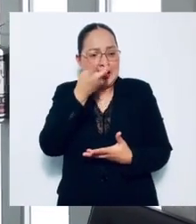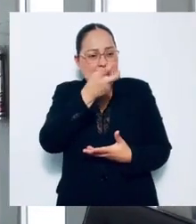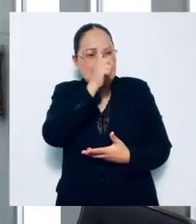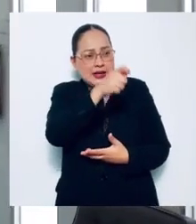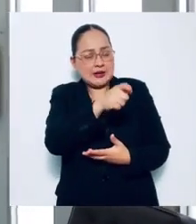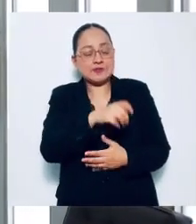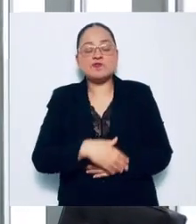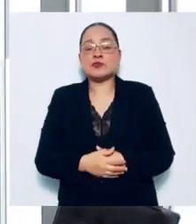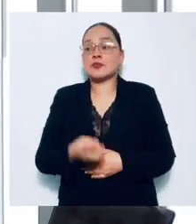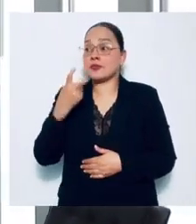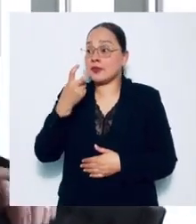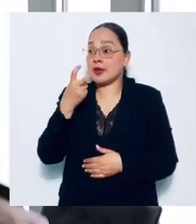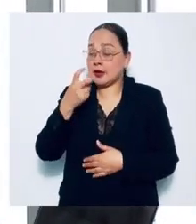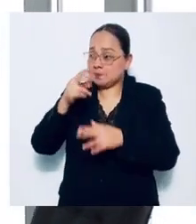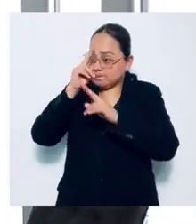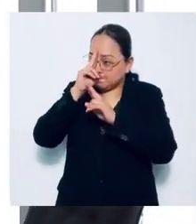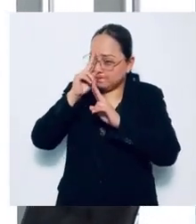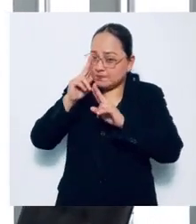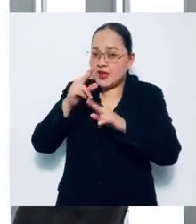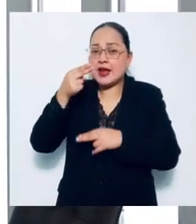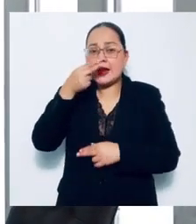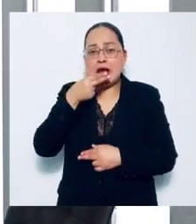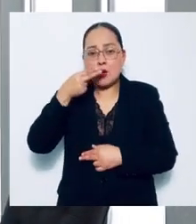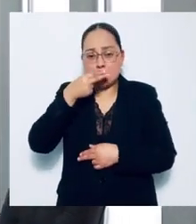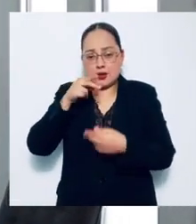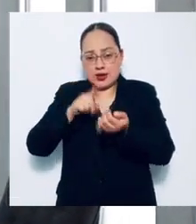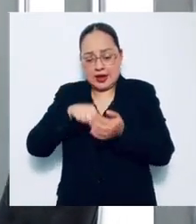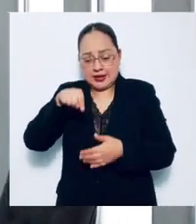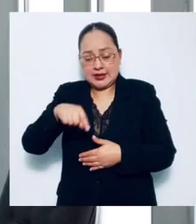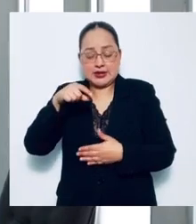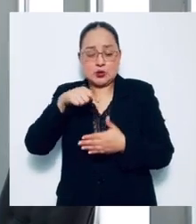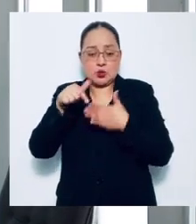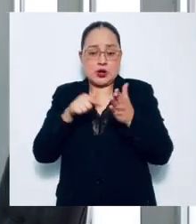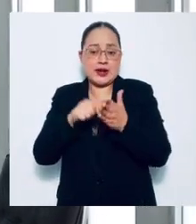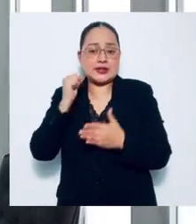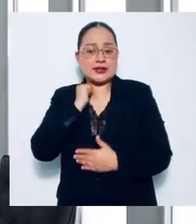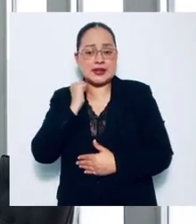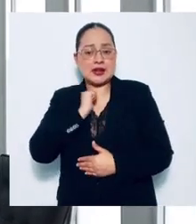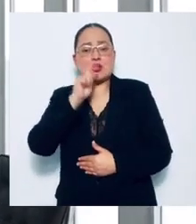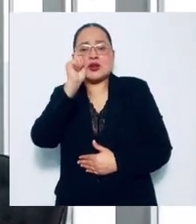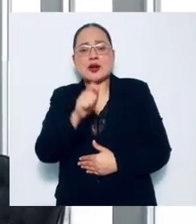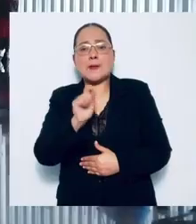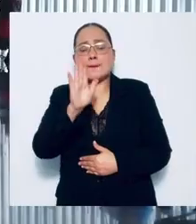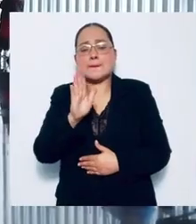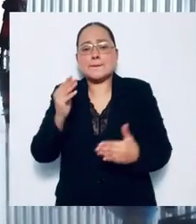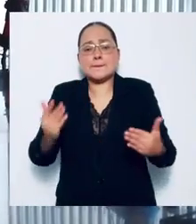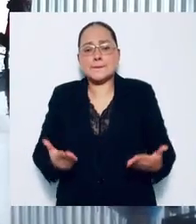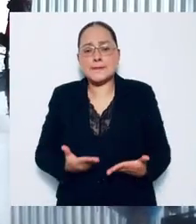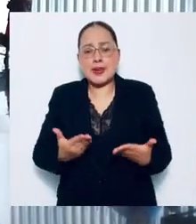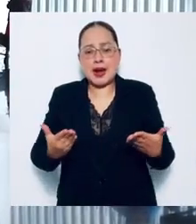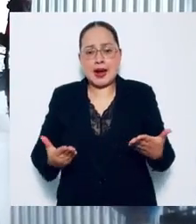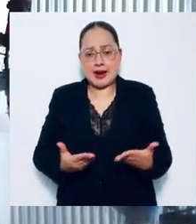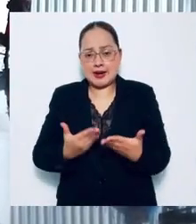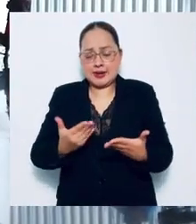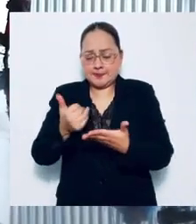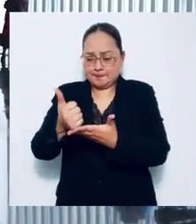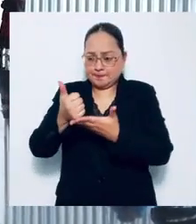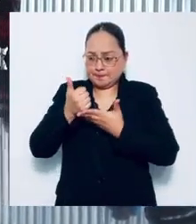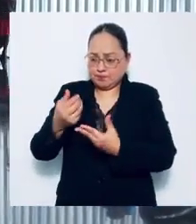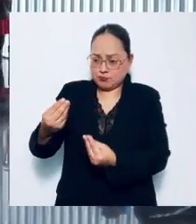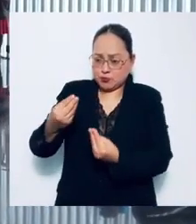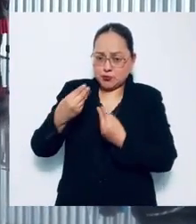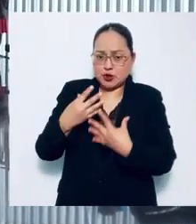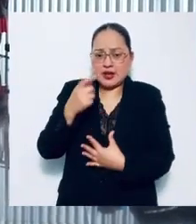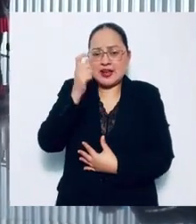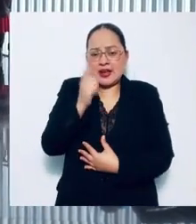Una ceremonia náhuatl que se llevó a cabo aquí en el Senado es una danza y nos